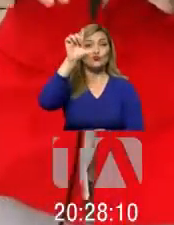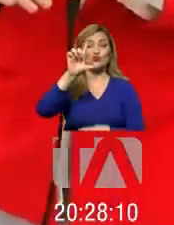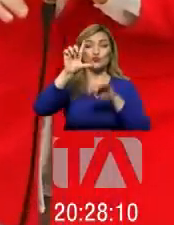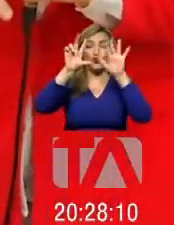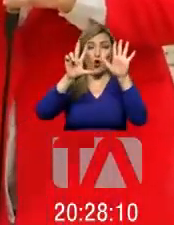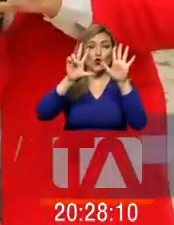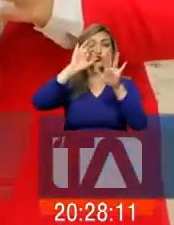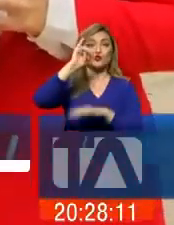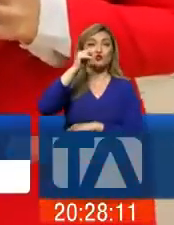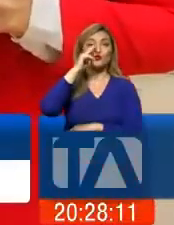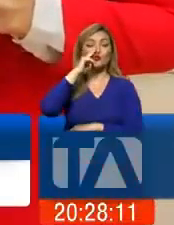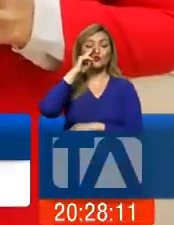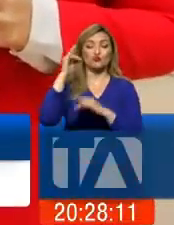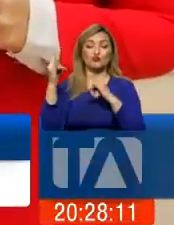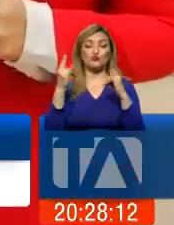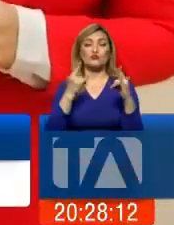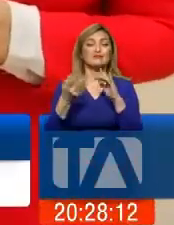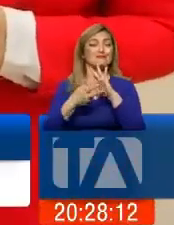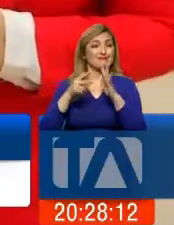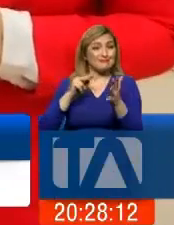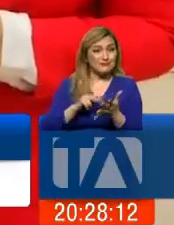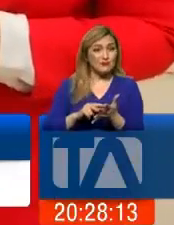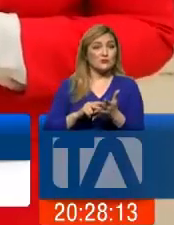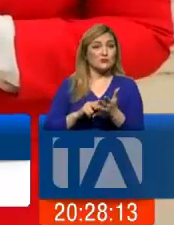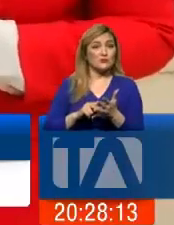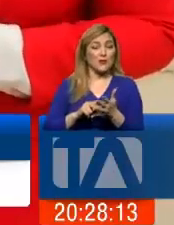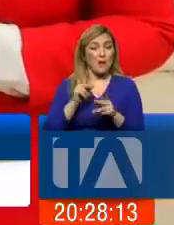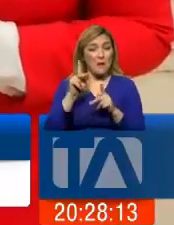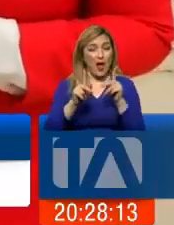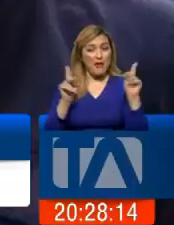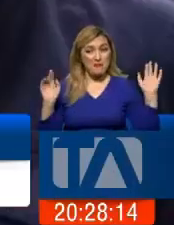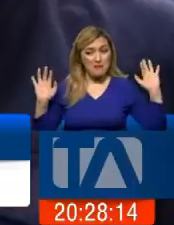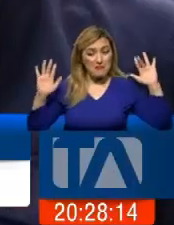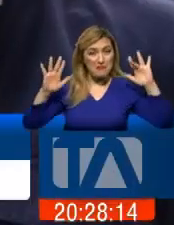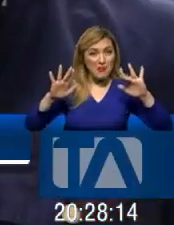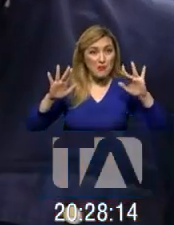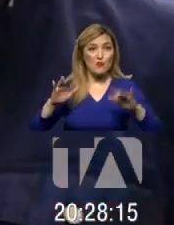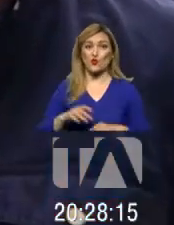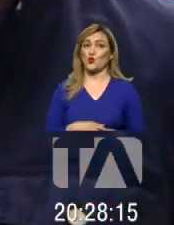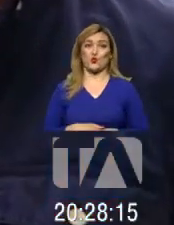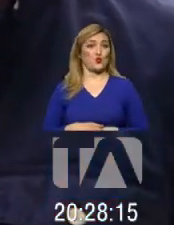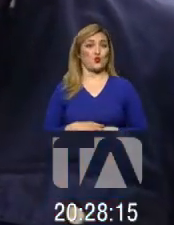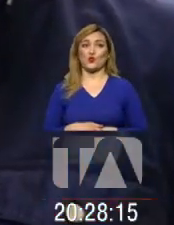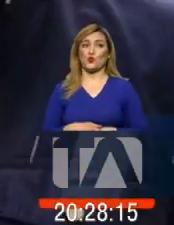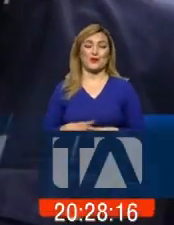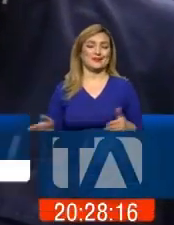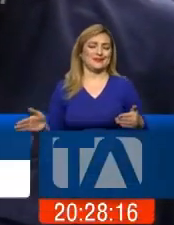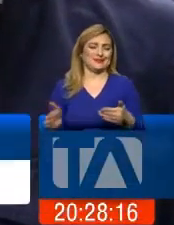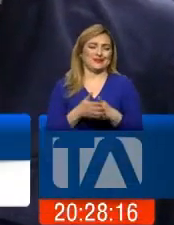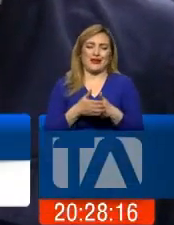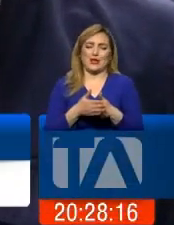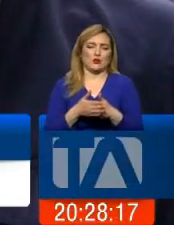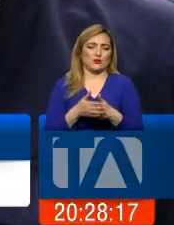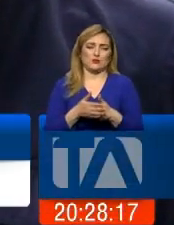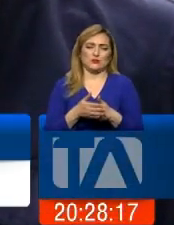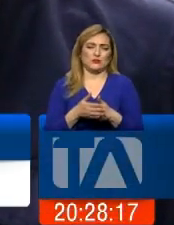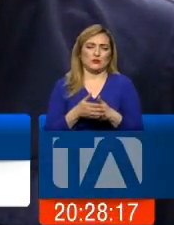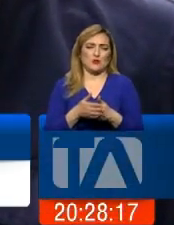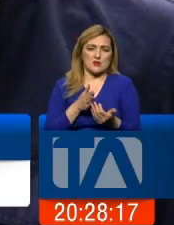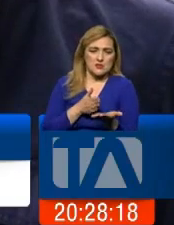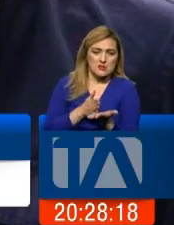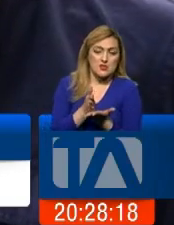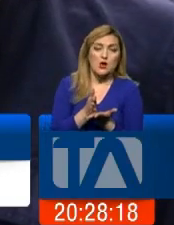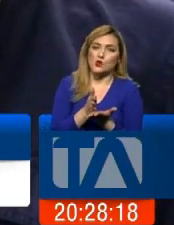junio arrancó aquí en Salinas, no significa que se reaperturen las playas. Se mantienen cerradas, no hay acceso a las